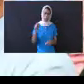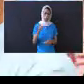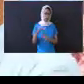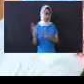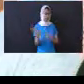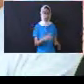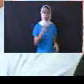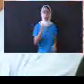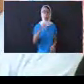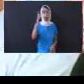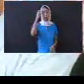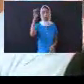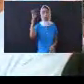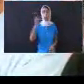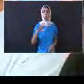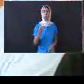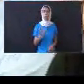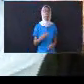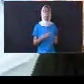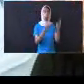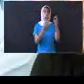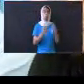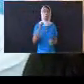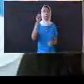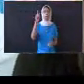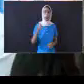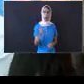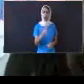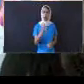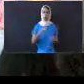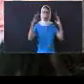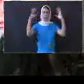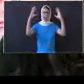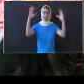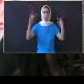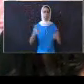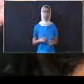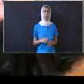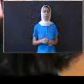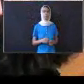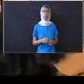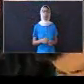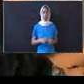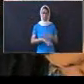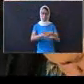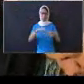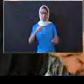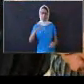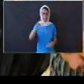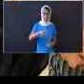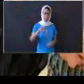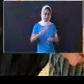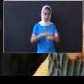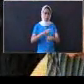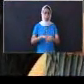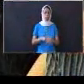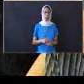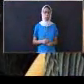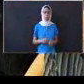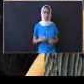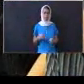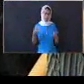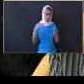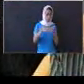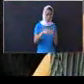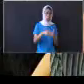pensamiento que no proceda de ti, todo gigante Goliat que quiera salir en este momento, e interrumpir las mentes de